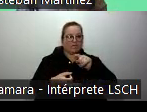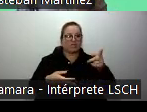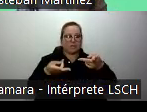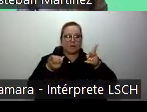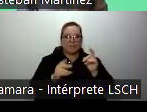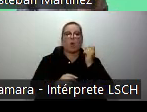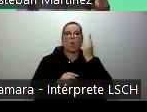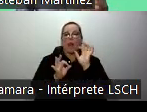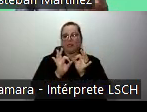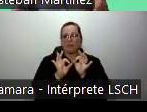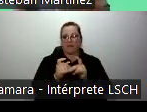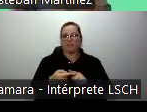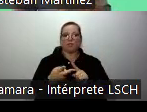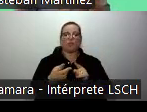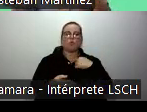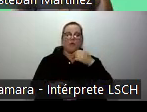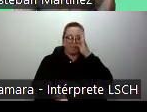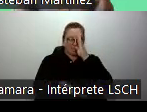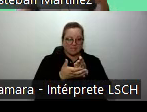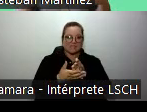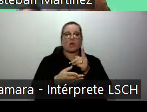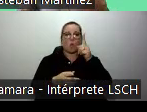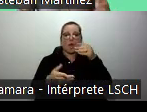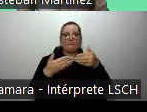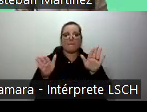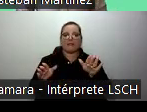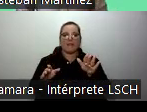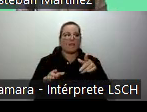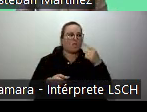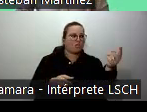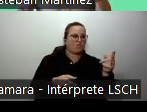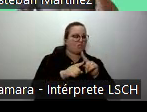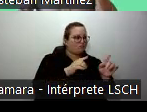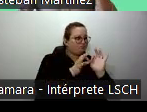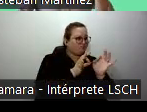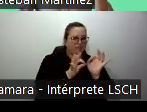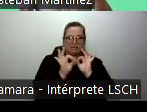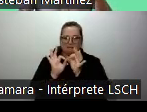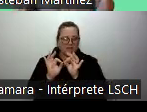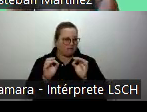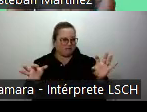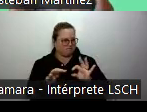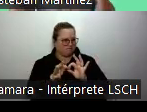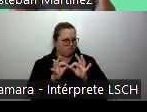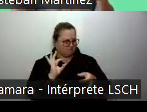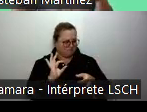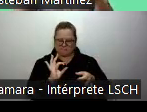sola interpretación si tú defines una meta y una persona la interpreta de manera distinta a otra van a tener un problema y esto pasa mucho en los trabajos en los trabajos cuando trabajan en equipo